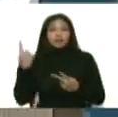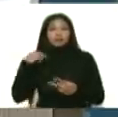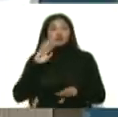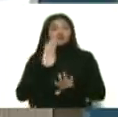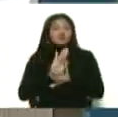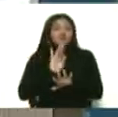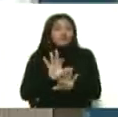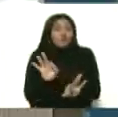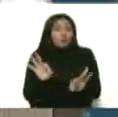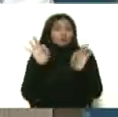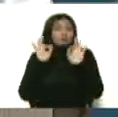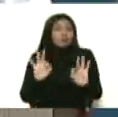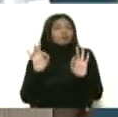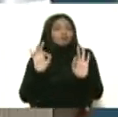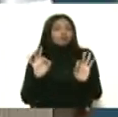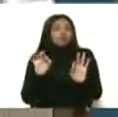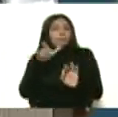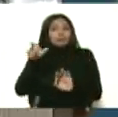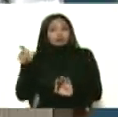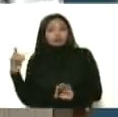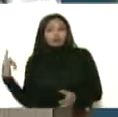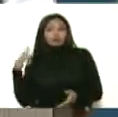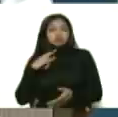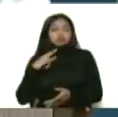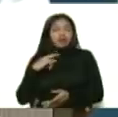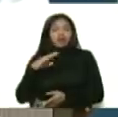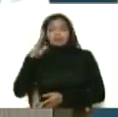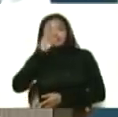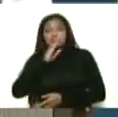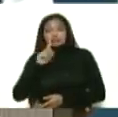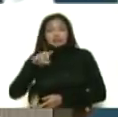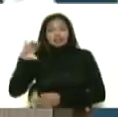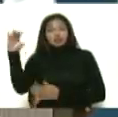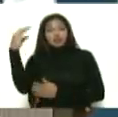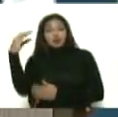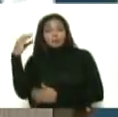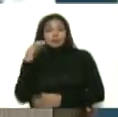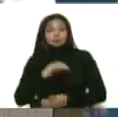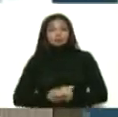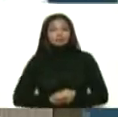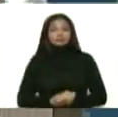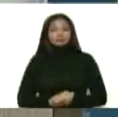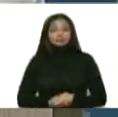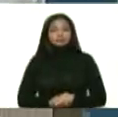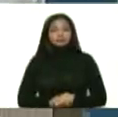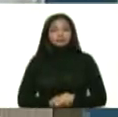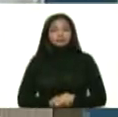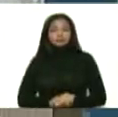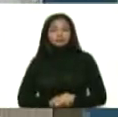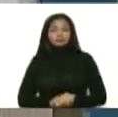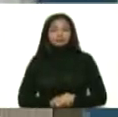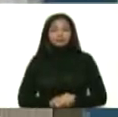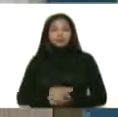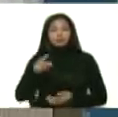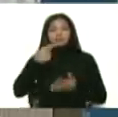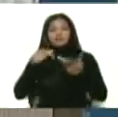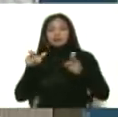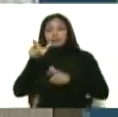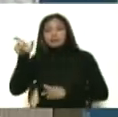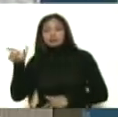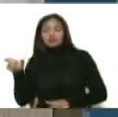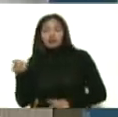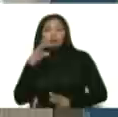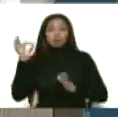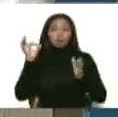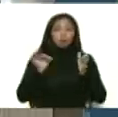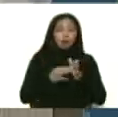muy, pero muy cuidadosos con personas que provengan de Colombia y de Brasil. Y el resto de fuentes de